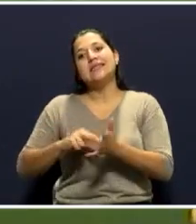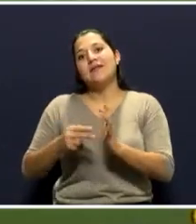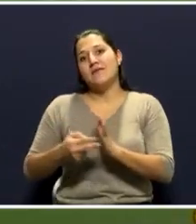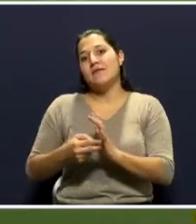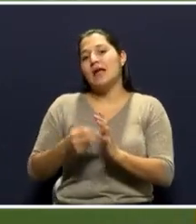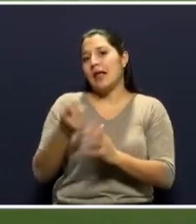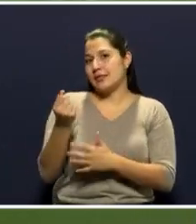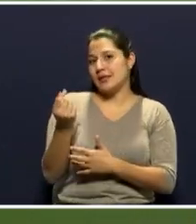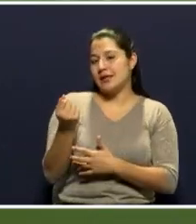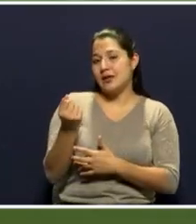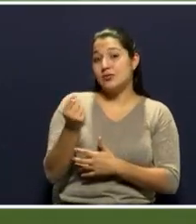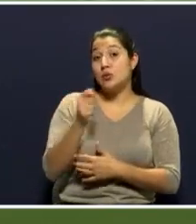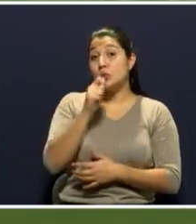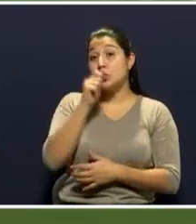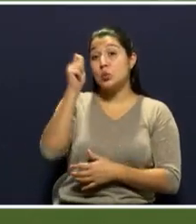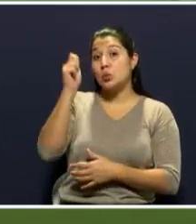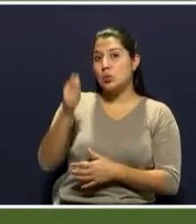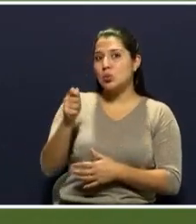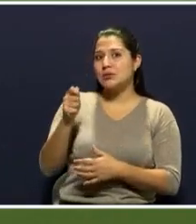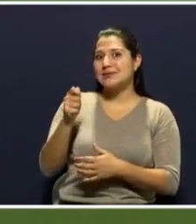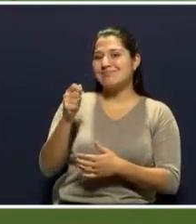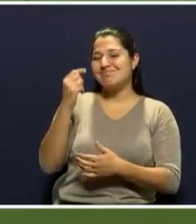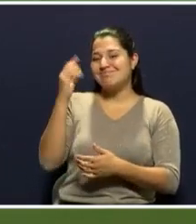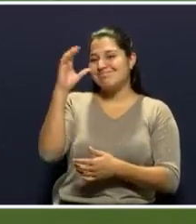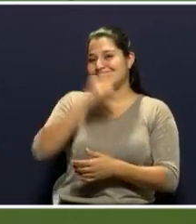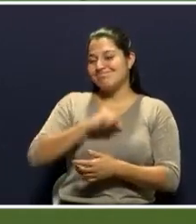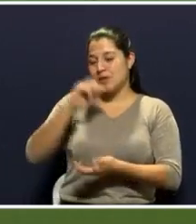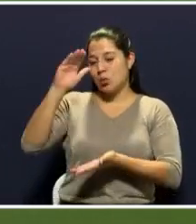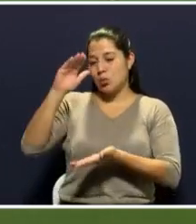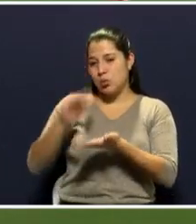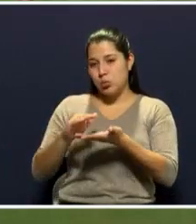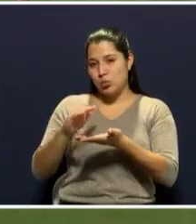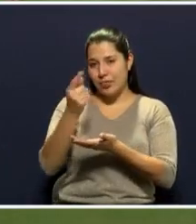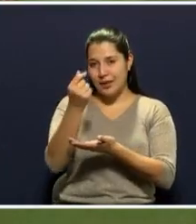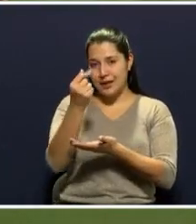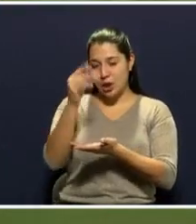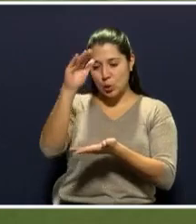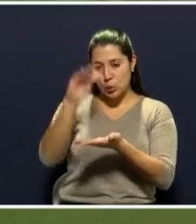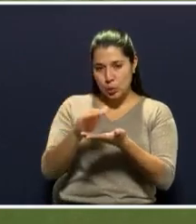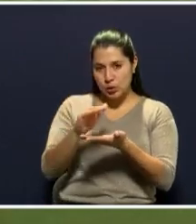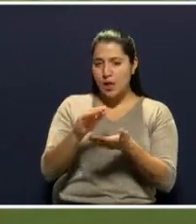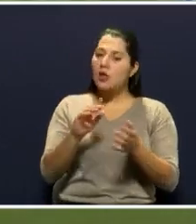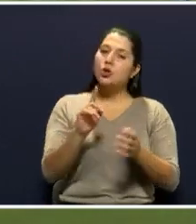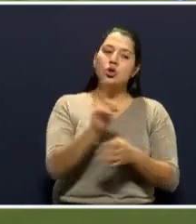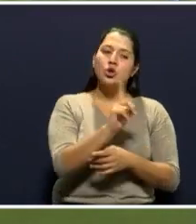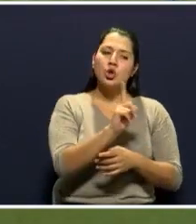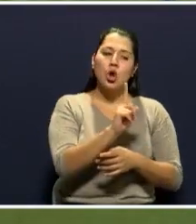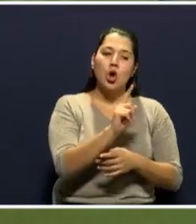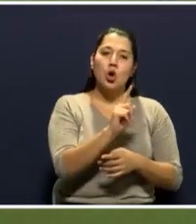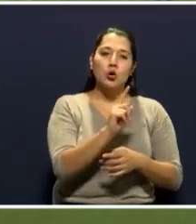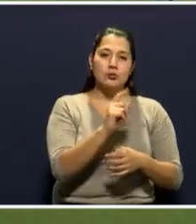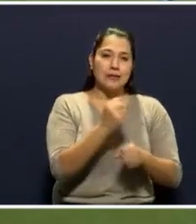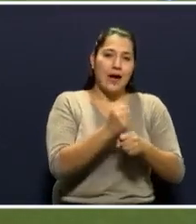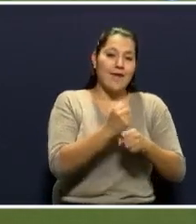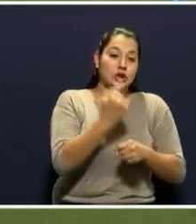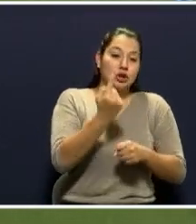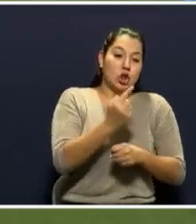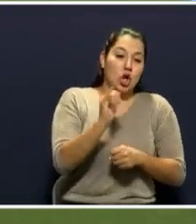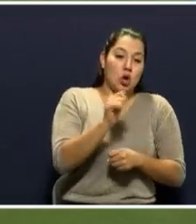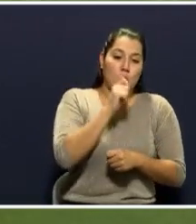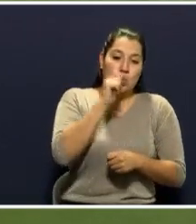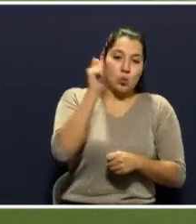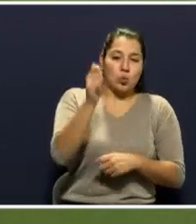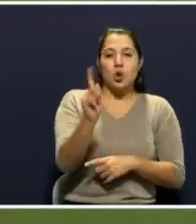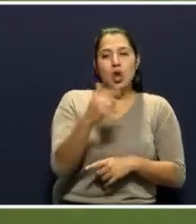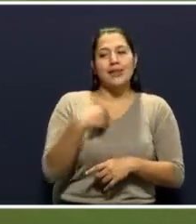en el último mes una falta de ingresos en sus bolsillos, y pese a que ninguno vive exclusivamente del arbitraje, este ha sido un medio